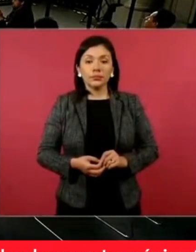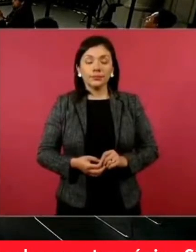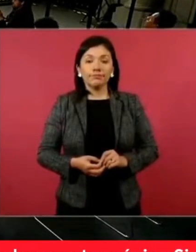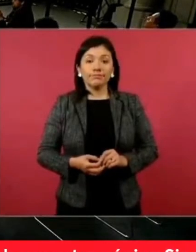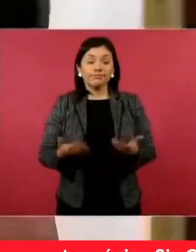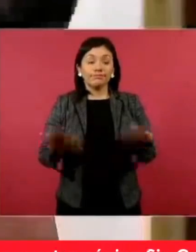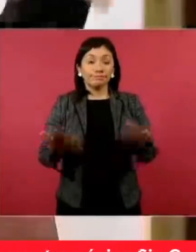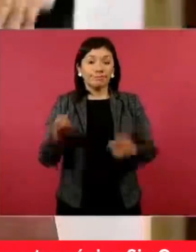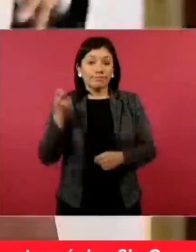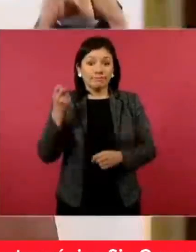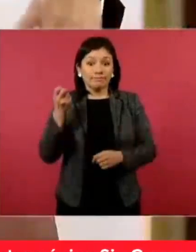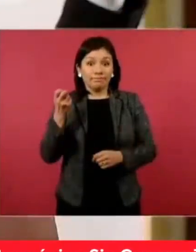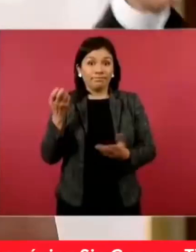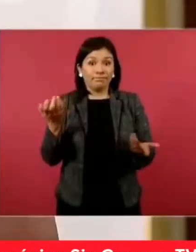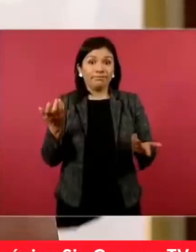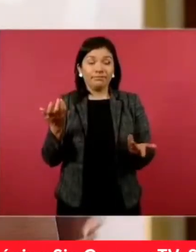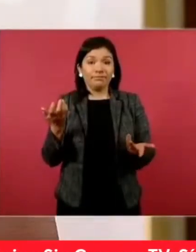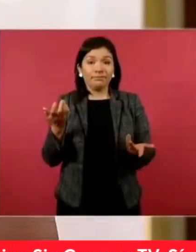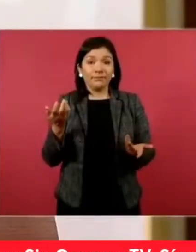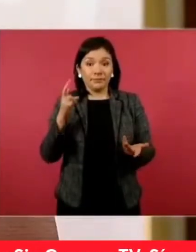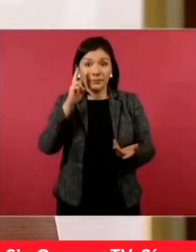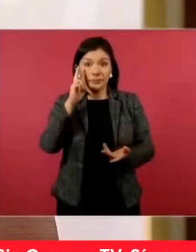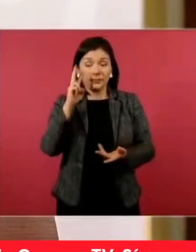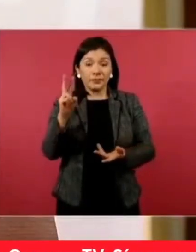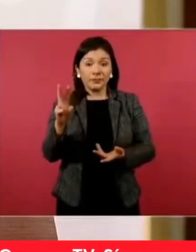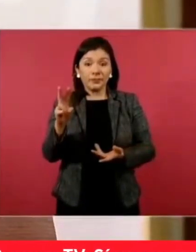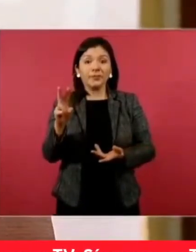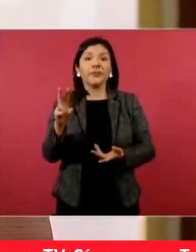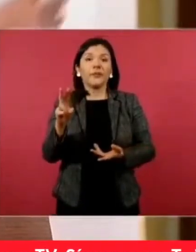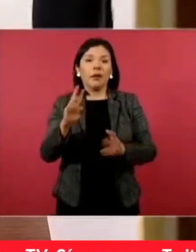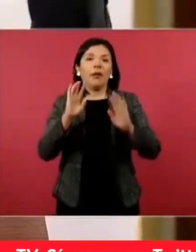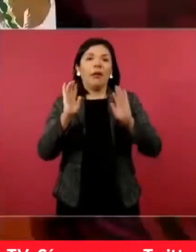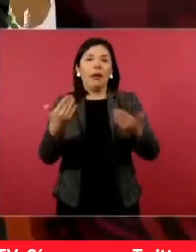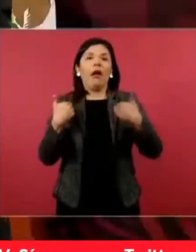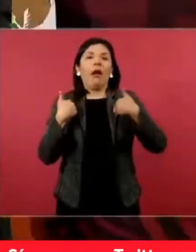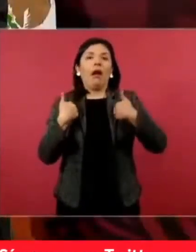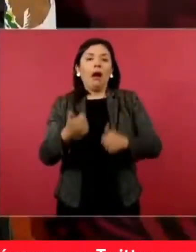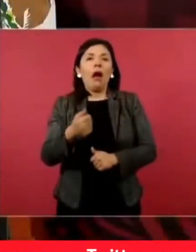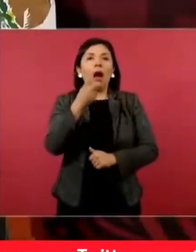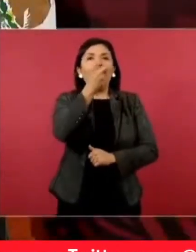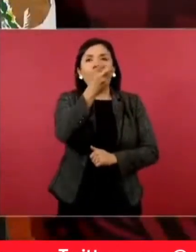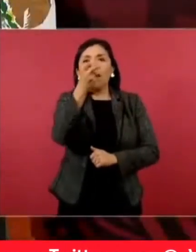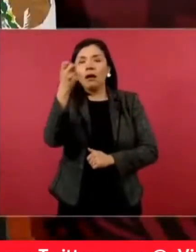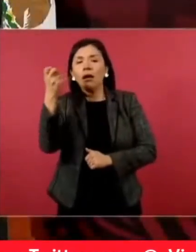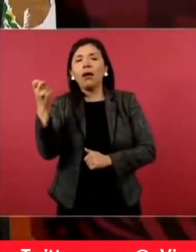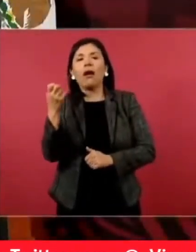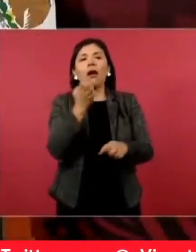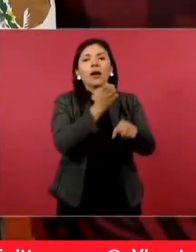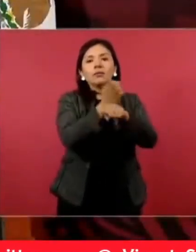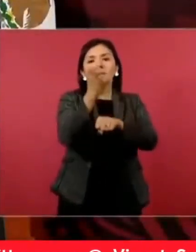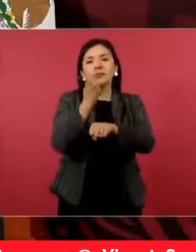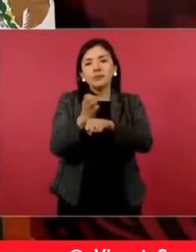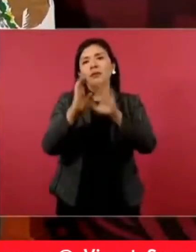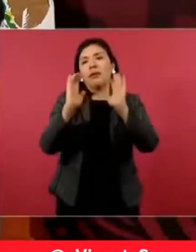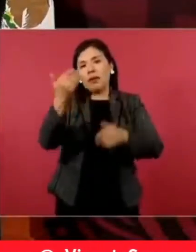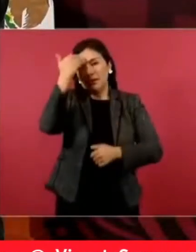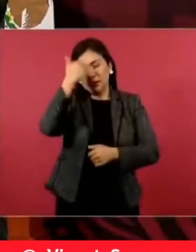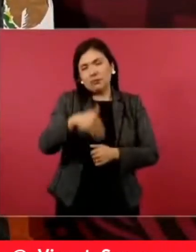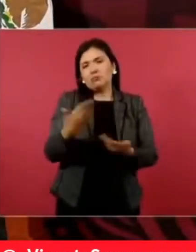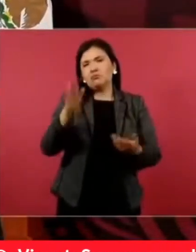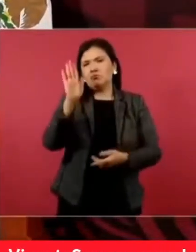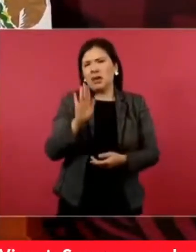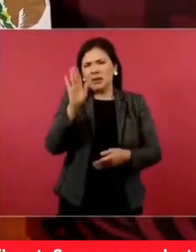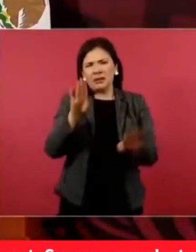Es que así nos enteramos más, porque parece mentira,